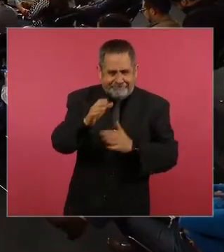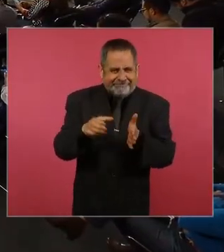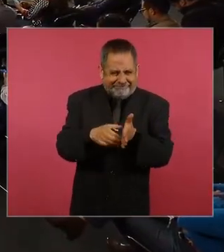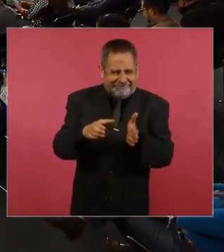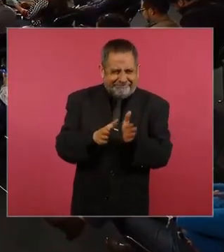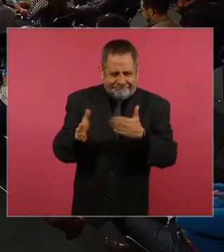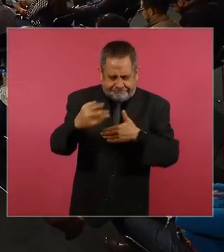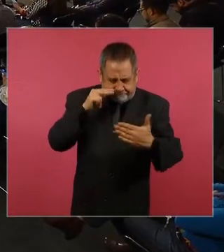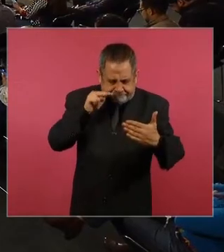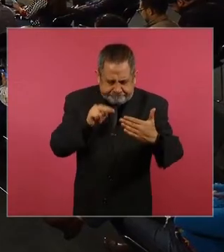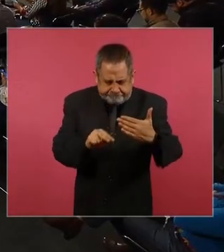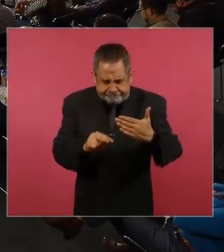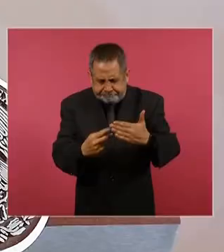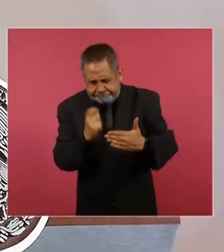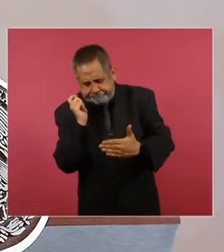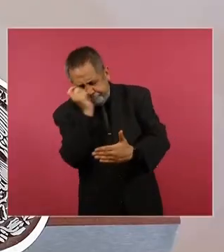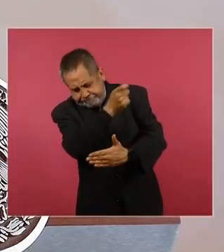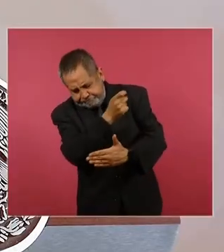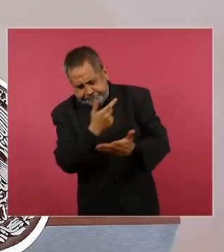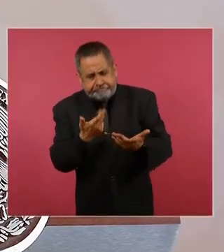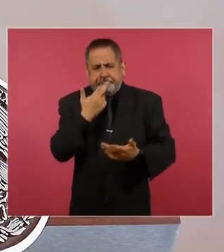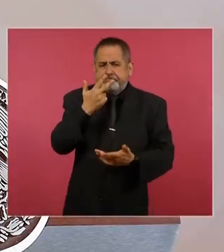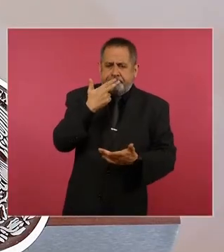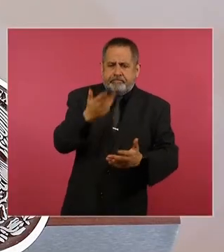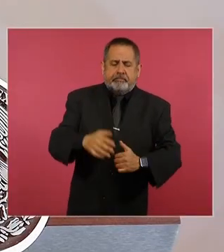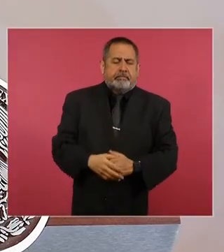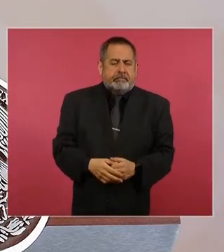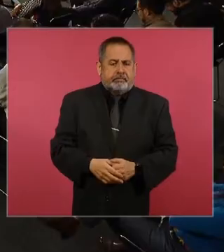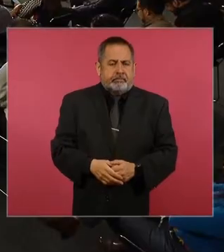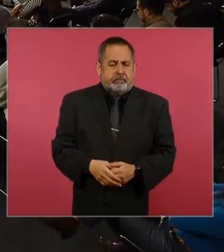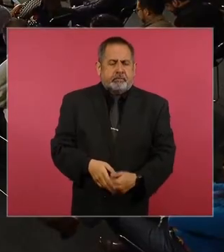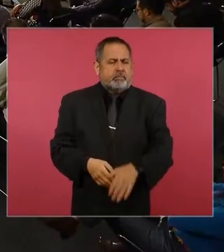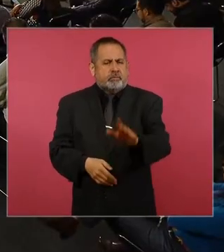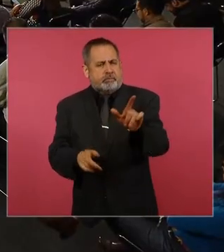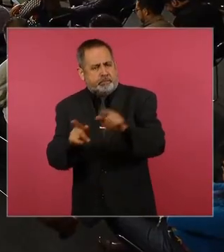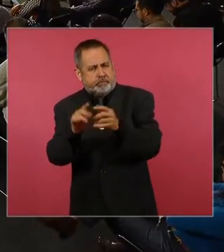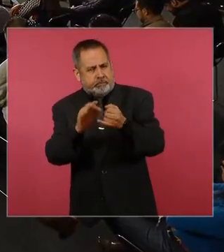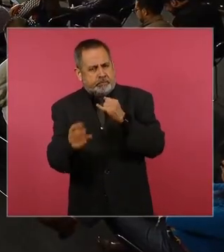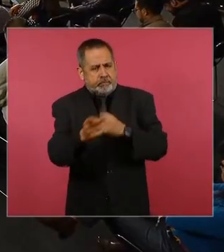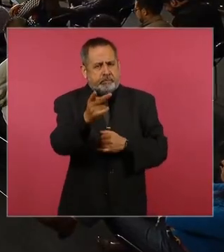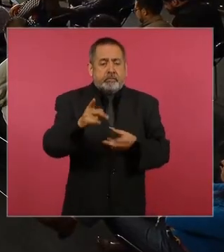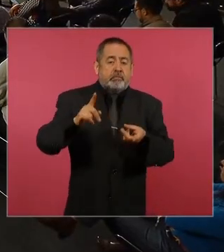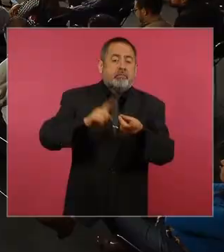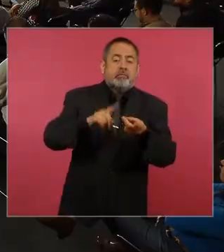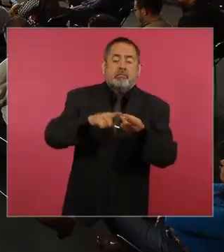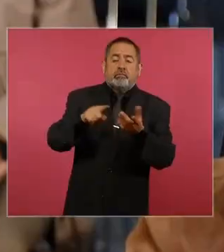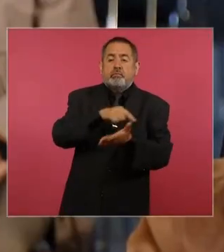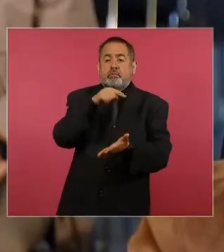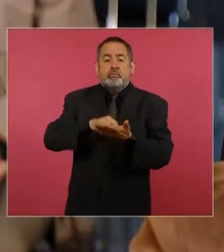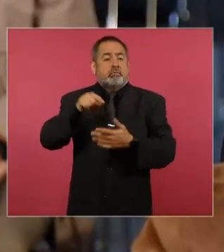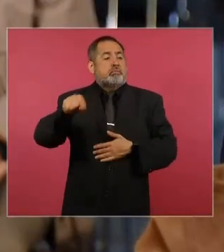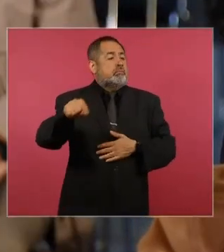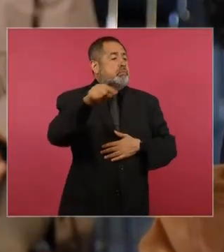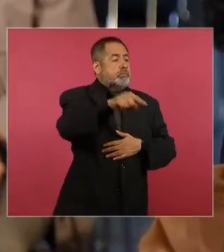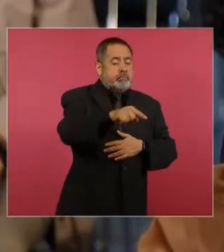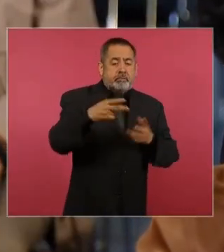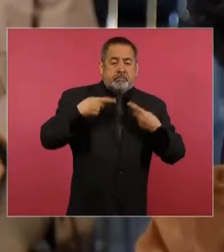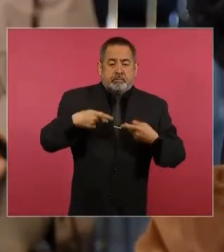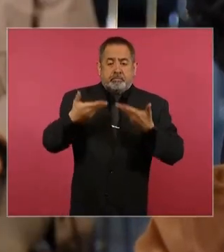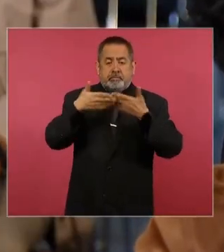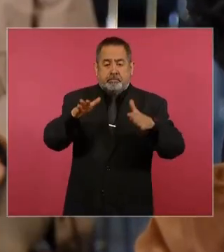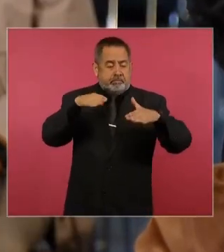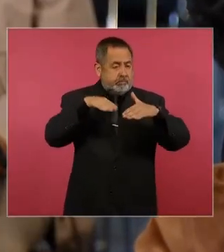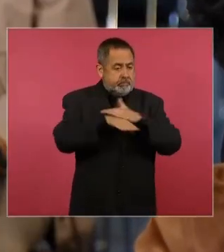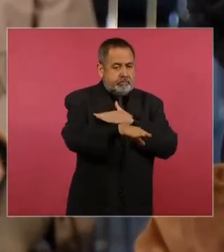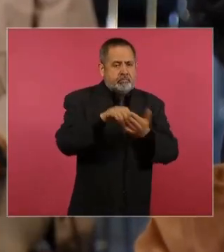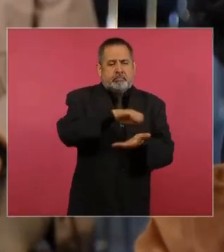de disfrutar el eclipse. Y ya para terminar, ¿en qué partes o qué institutos van a tener acceso al público? Sabemos que en el